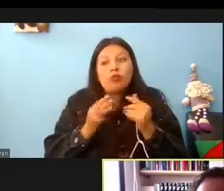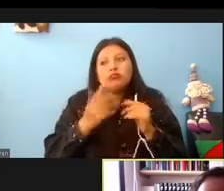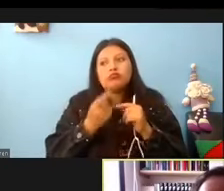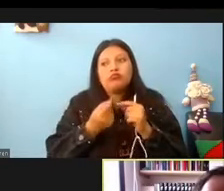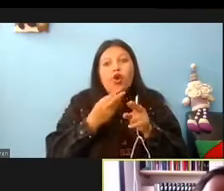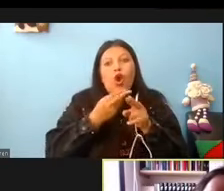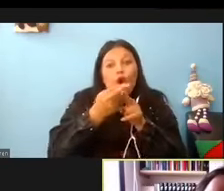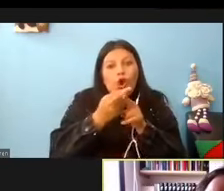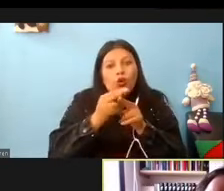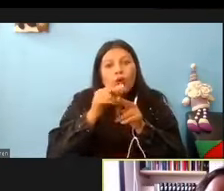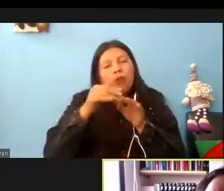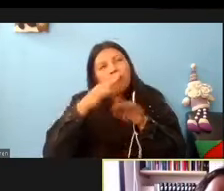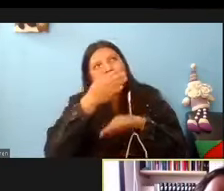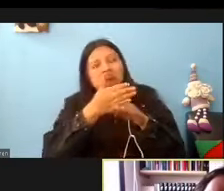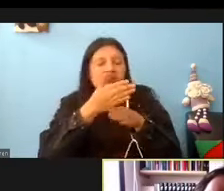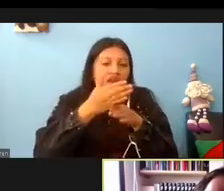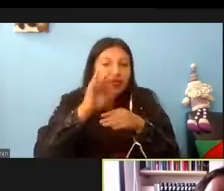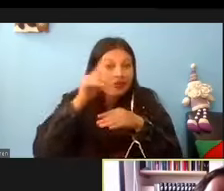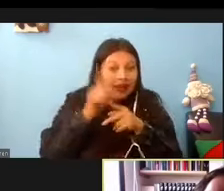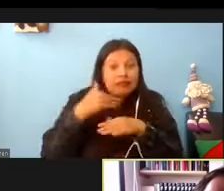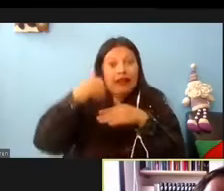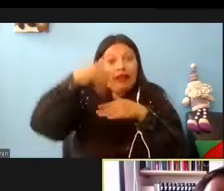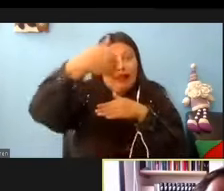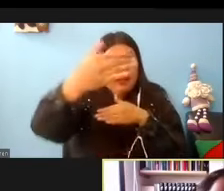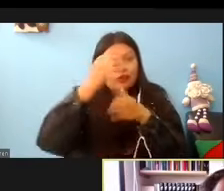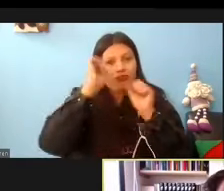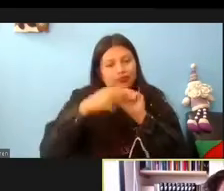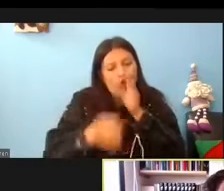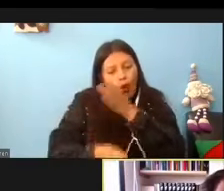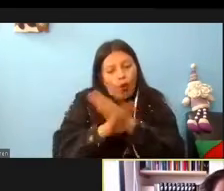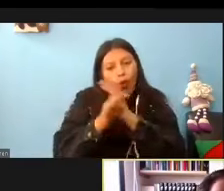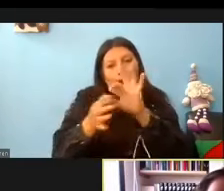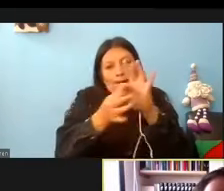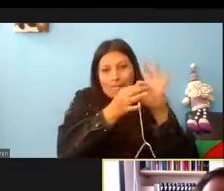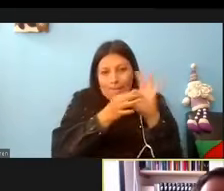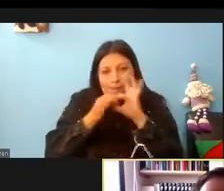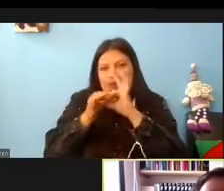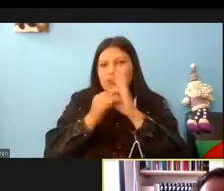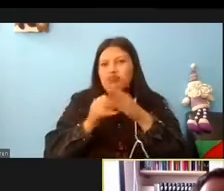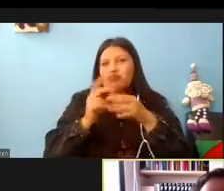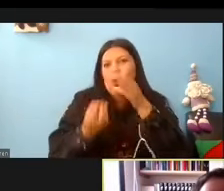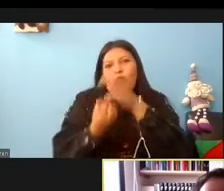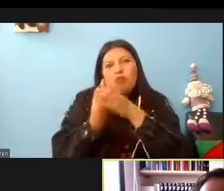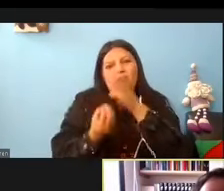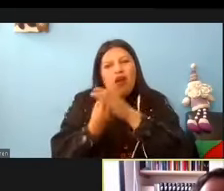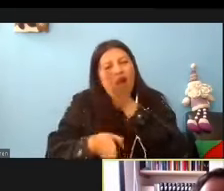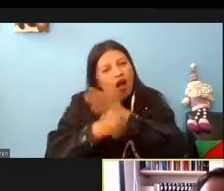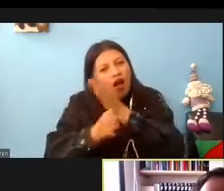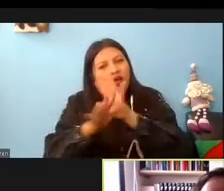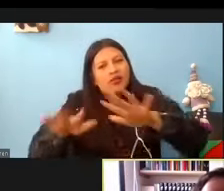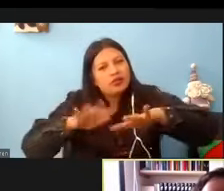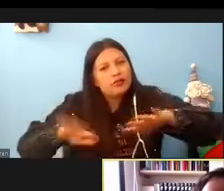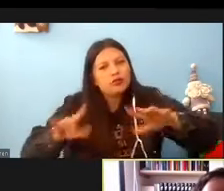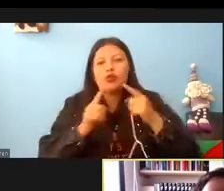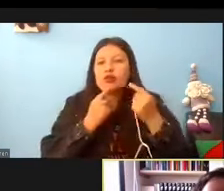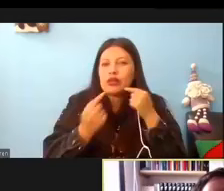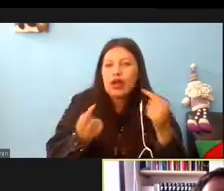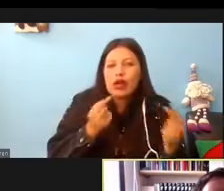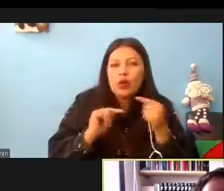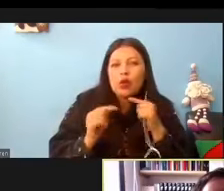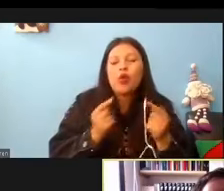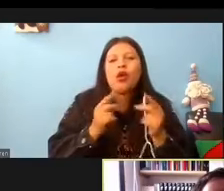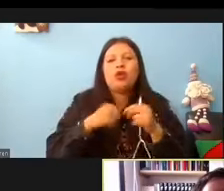y largo plazo podemos seguir vinculados, seguir generando estos espacios de diálogo,